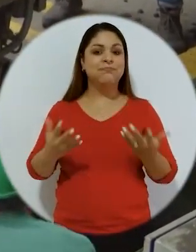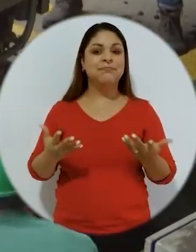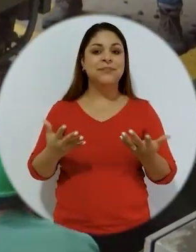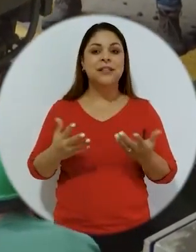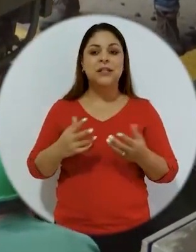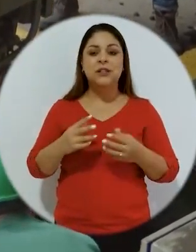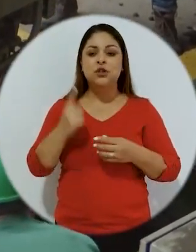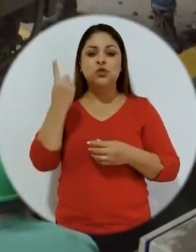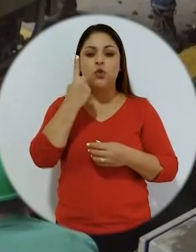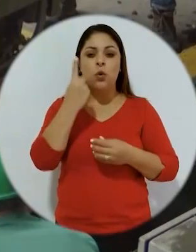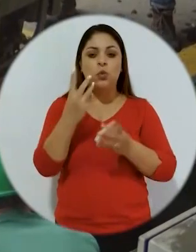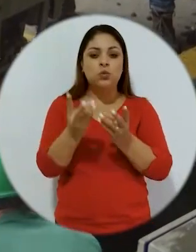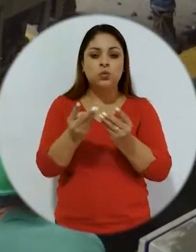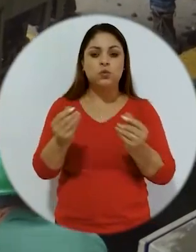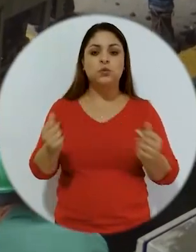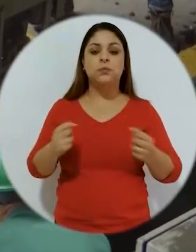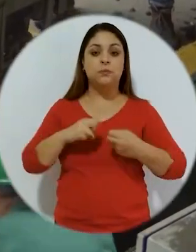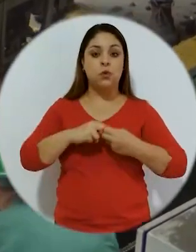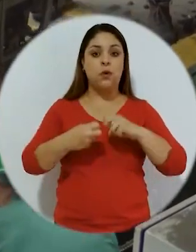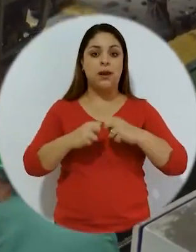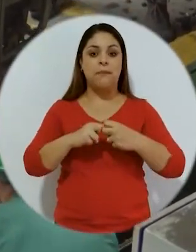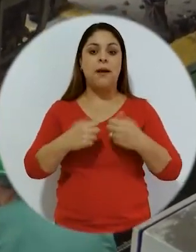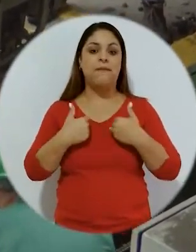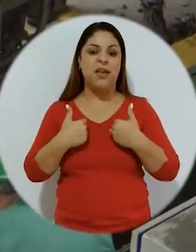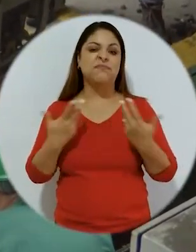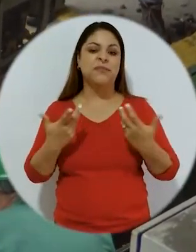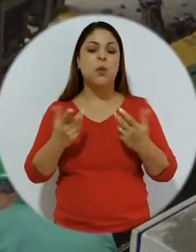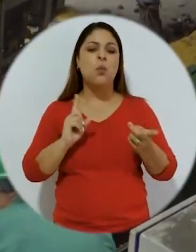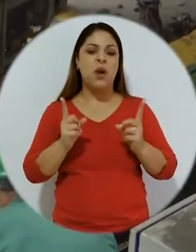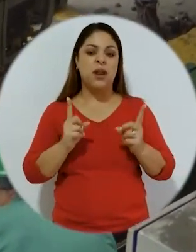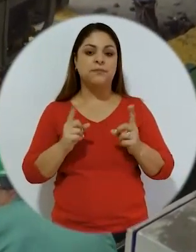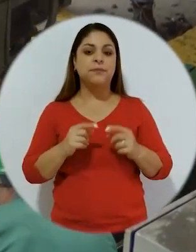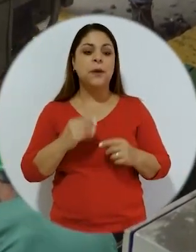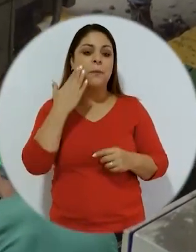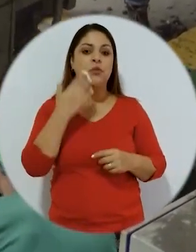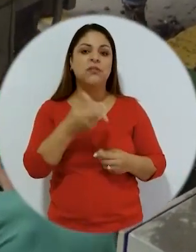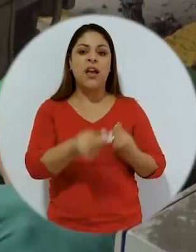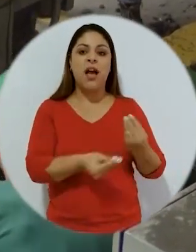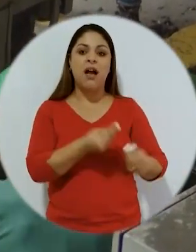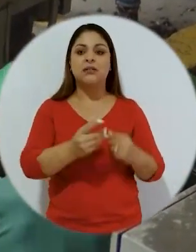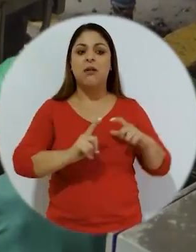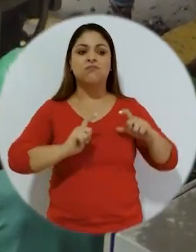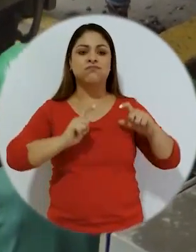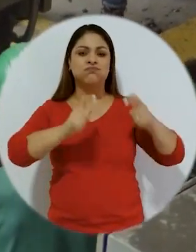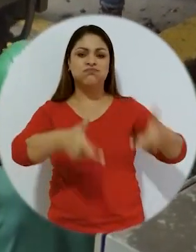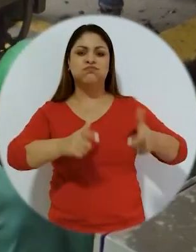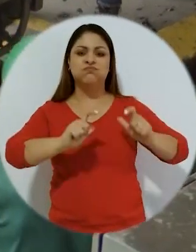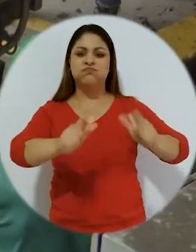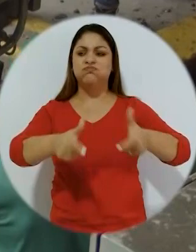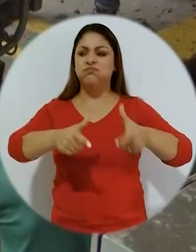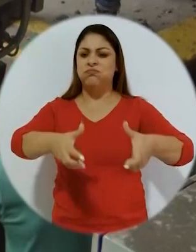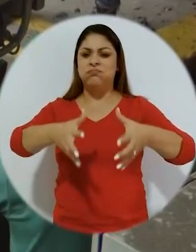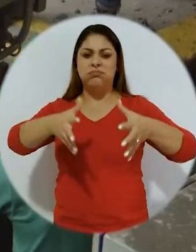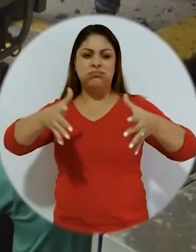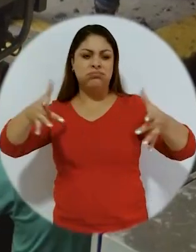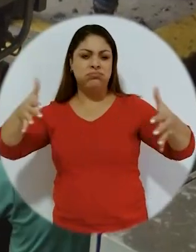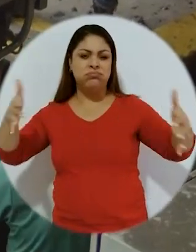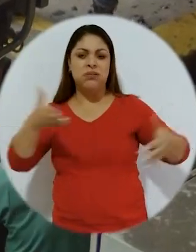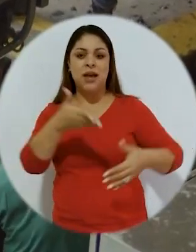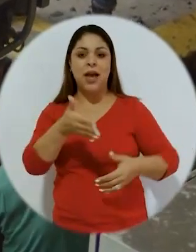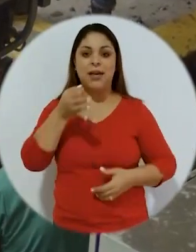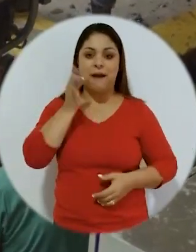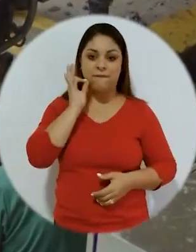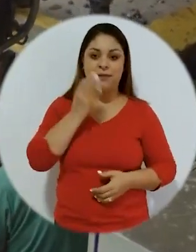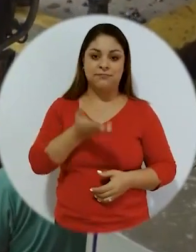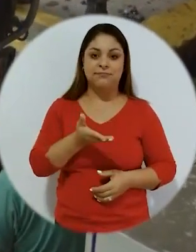resolviendo un problema que teníamos o una necesidad que teníamos, que era la gestión de los residuos del proceso de beneficiado